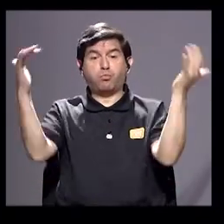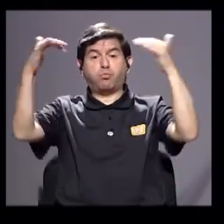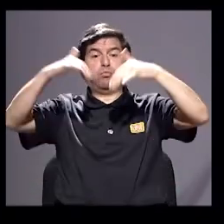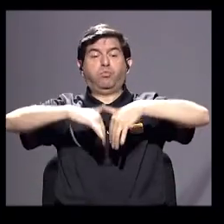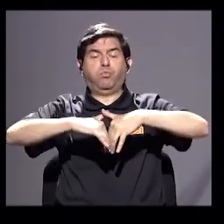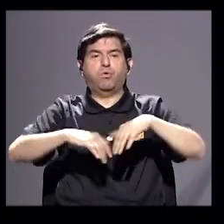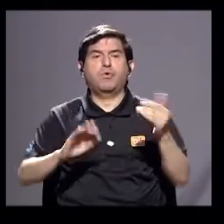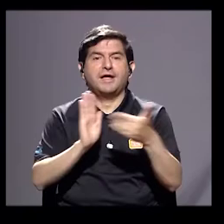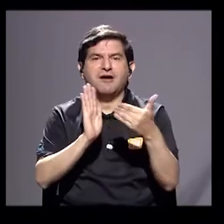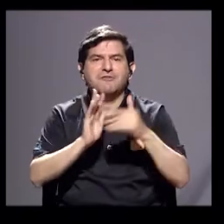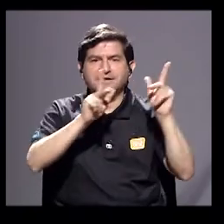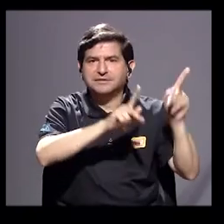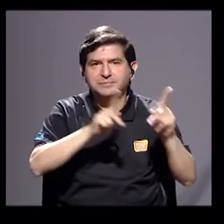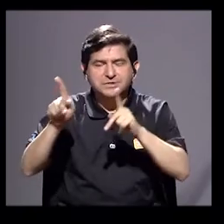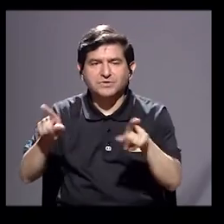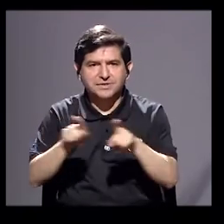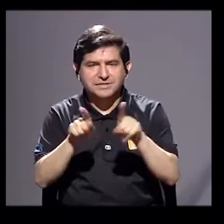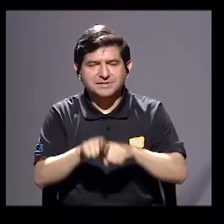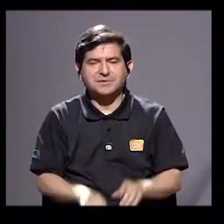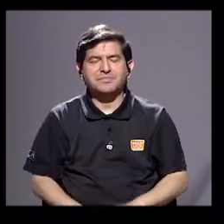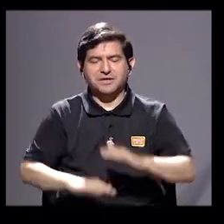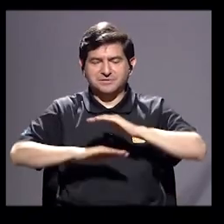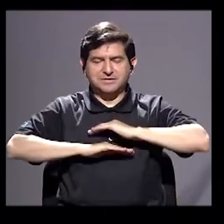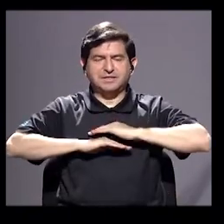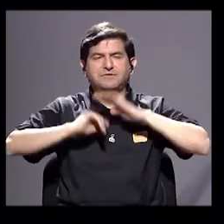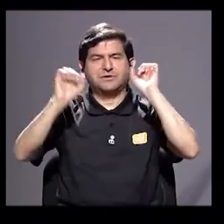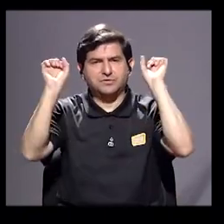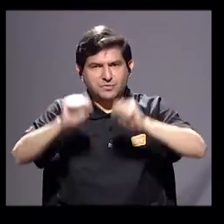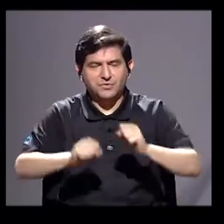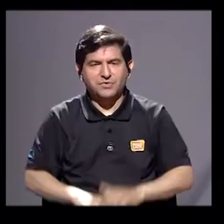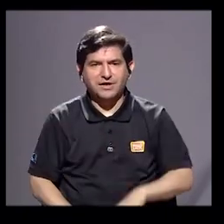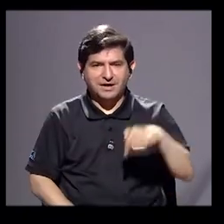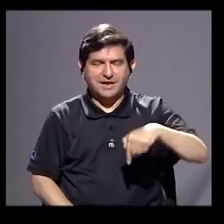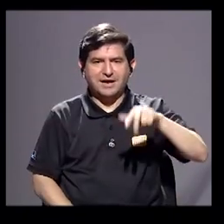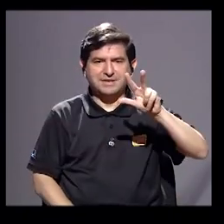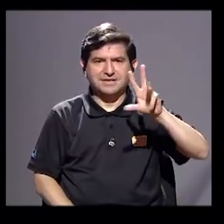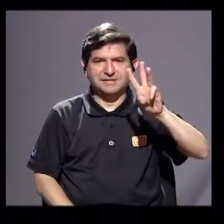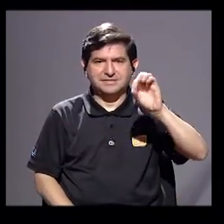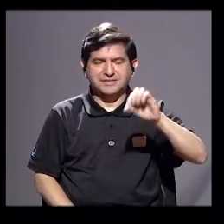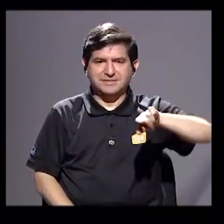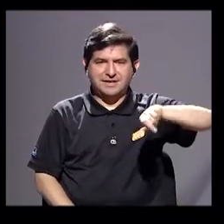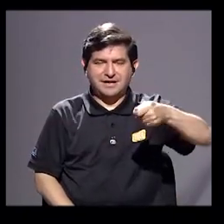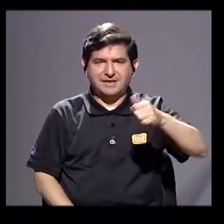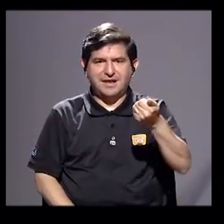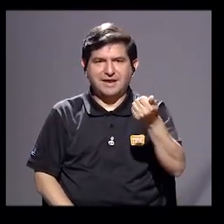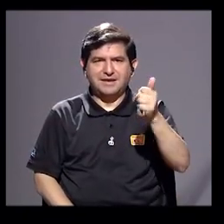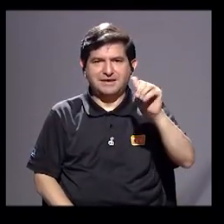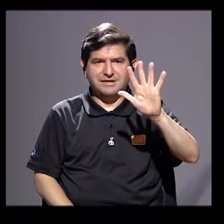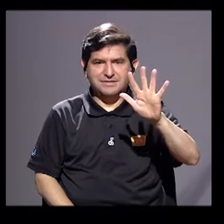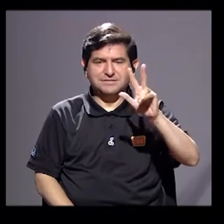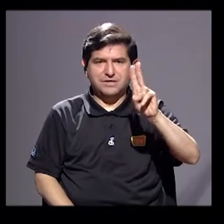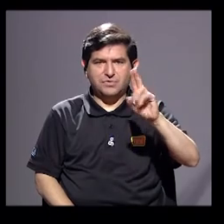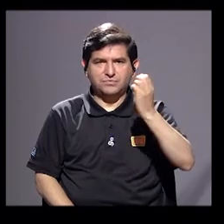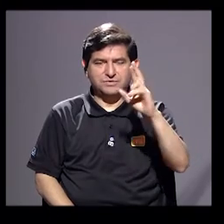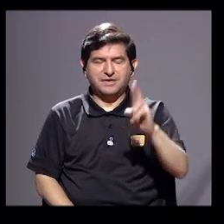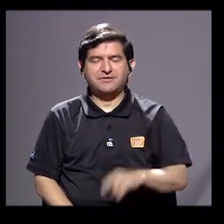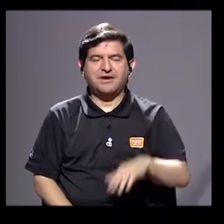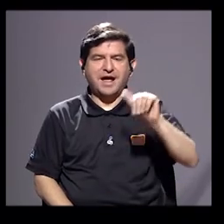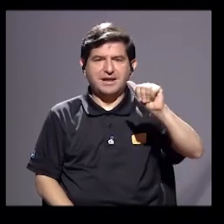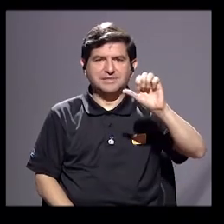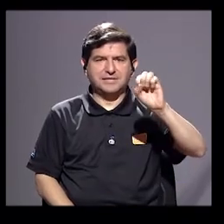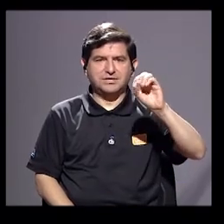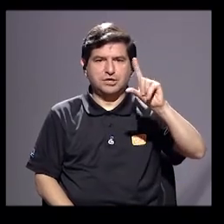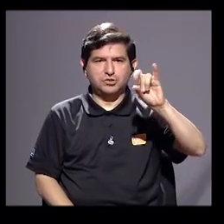muchas personas puede hacer de motivo más satisfactorio estamos en 360 acá en canal 15 universidad de costa rica con don alexander